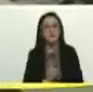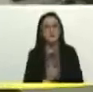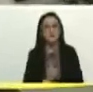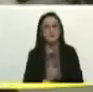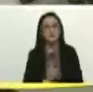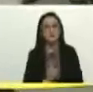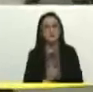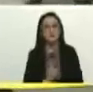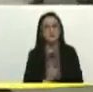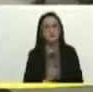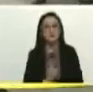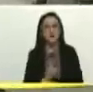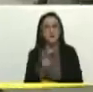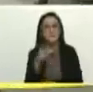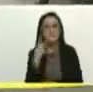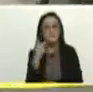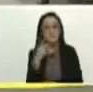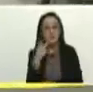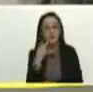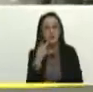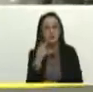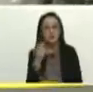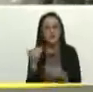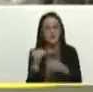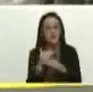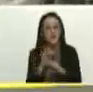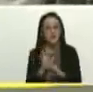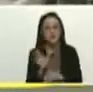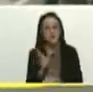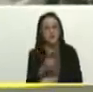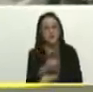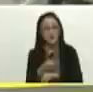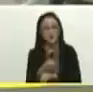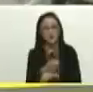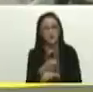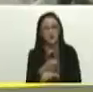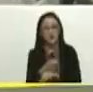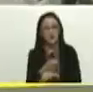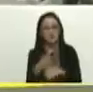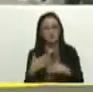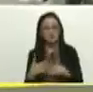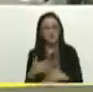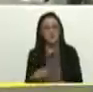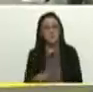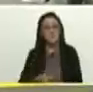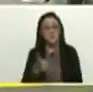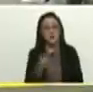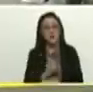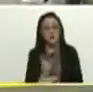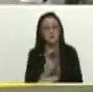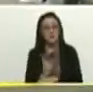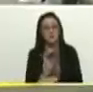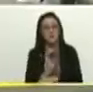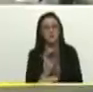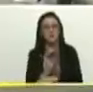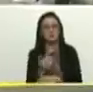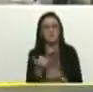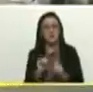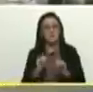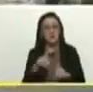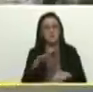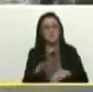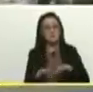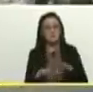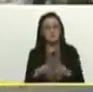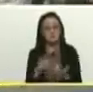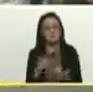hilvanemos las políticas comunes de nuestros gobiernos, mientras más rápido demos los primeros pasos, más